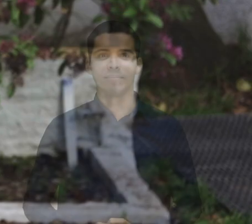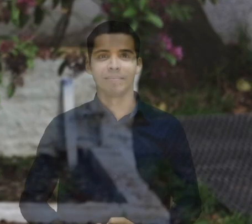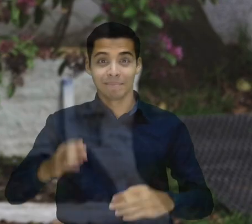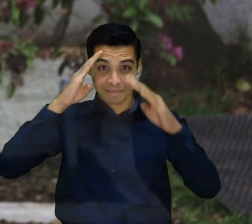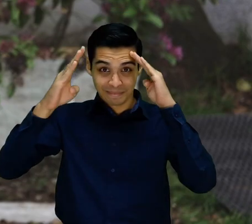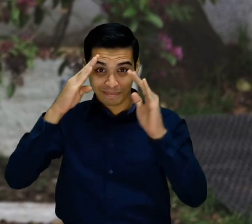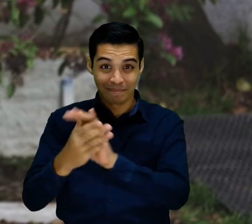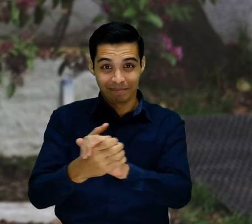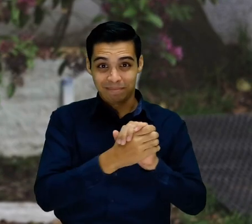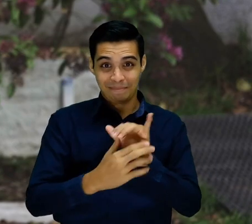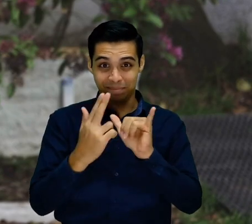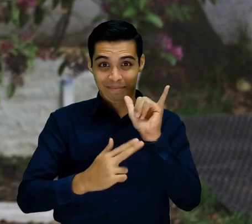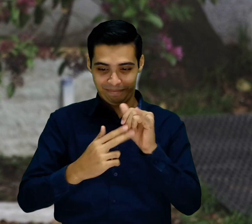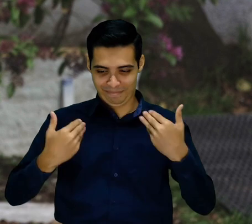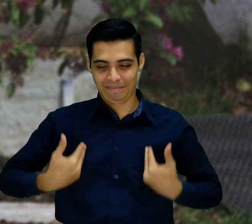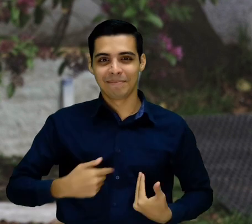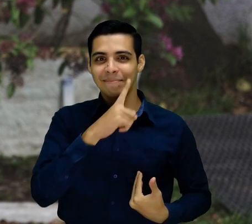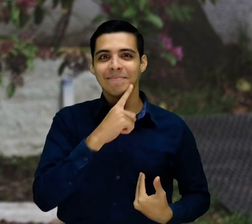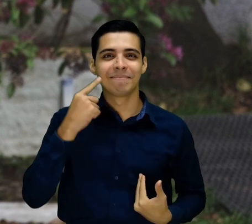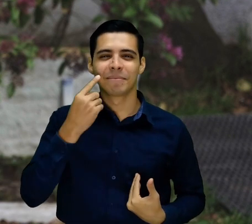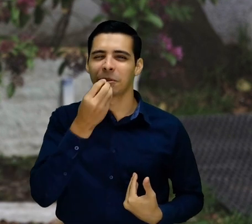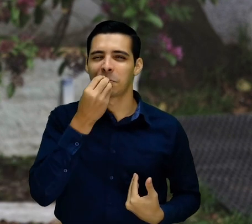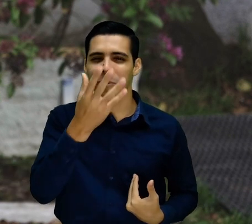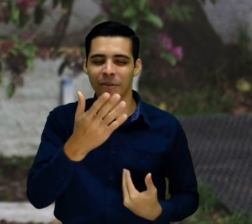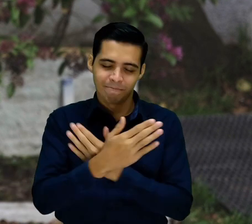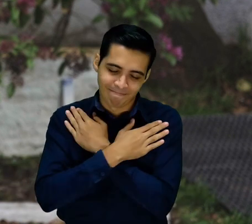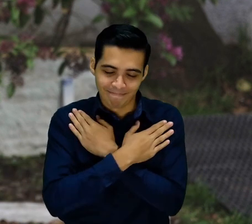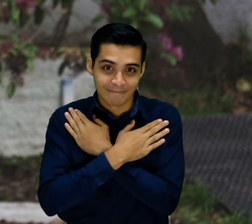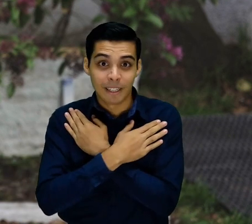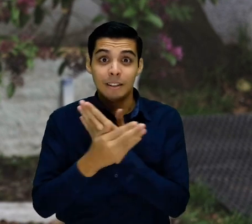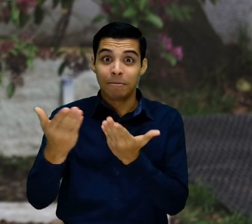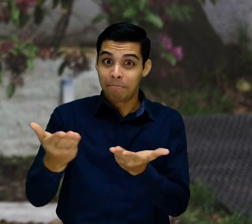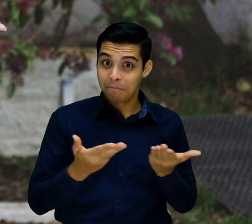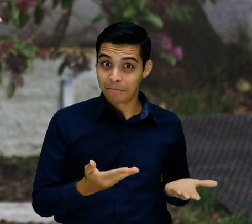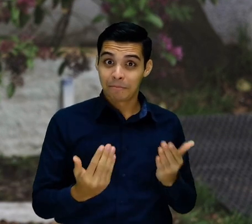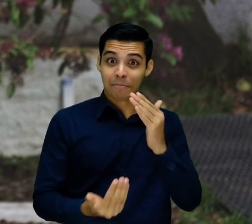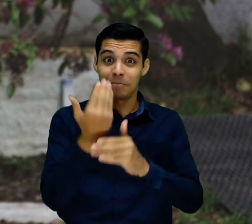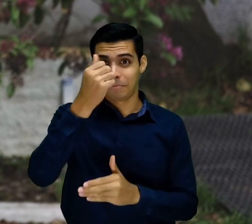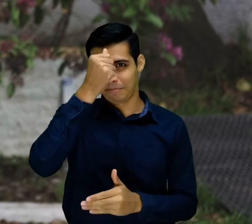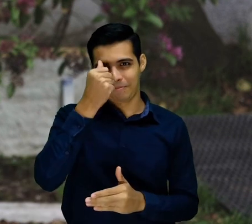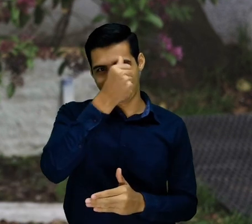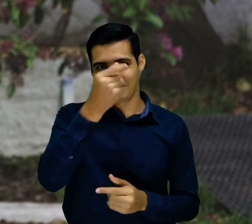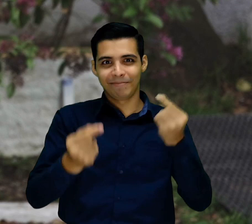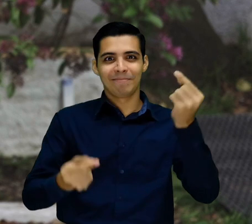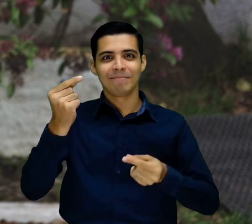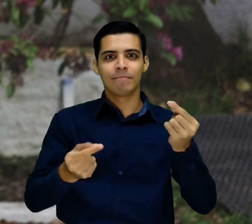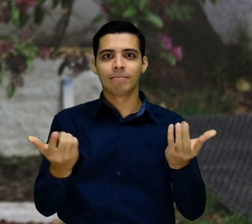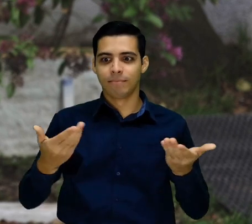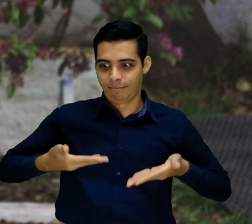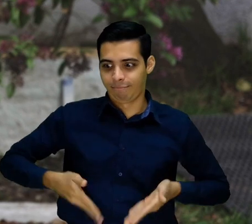Hola, ¿qué tal amigos de YouTube? Nuevamente con todos ustedes Karen Suárez. Les envío un beso, un abrazo gigante y les doy la bienvenida a este nuevo Domingo